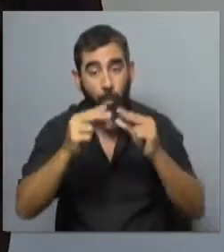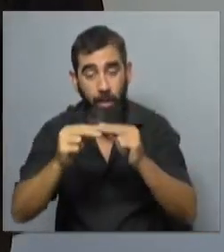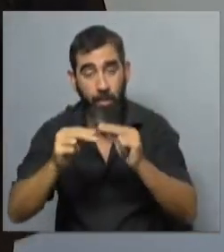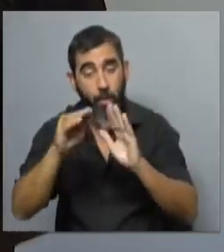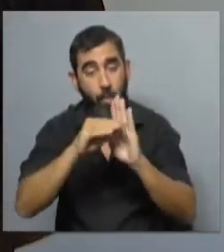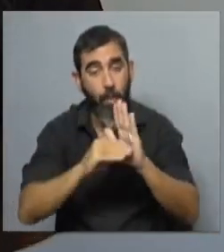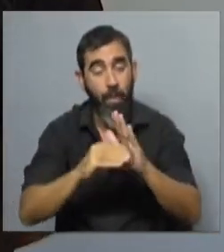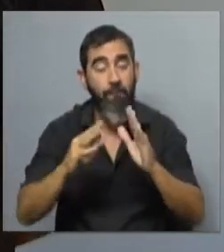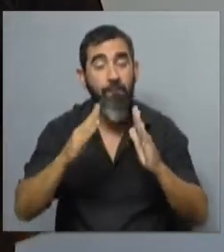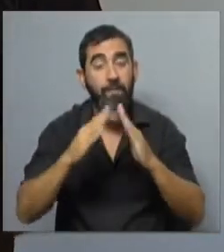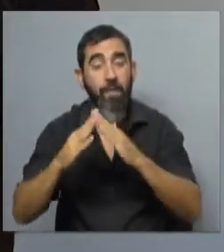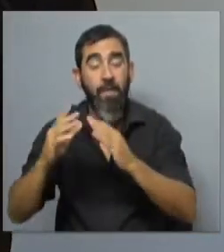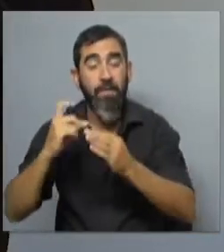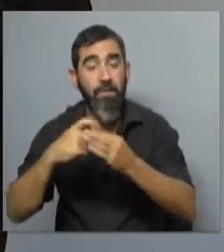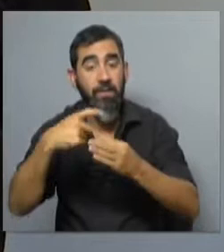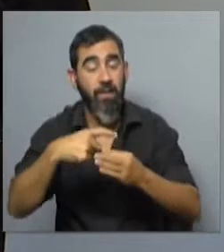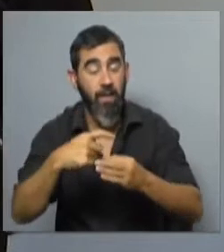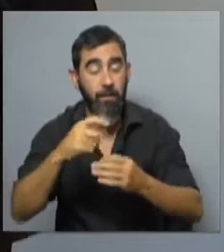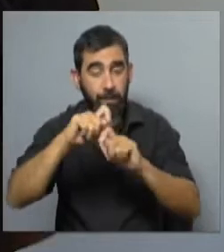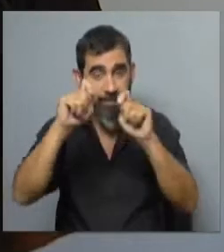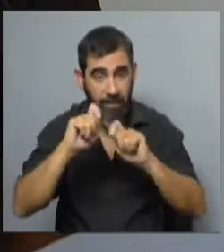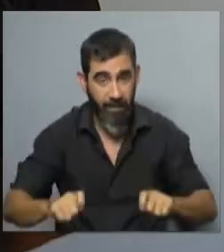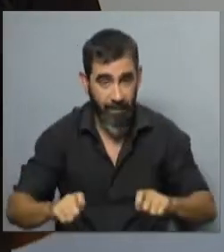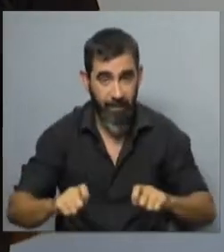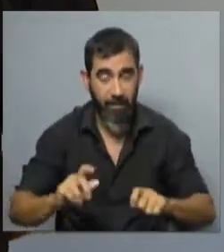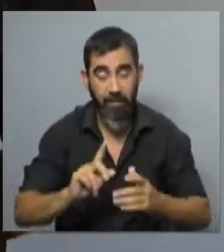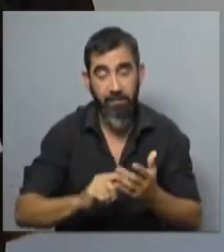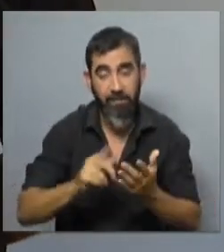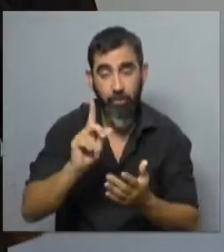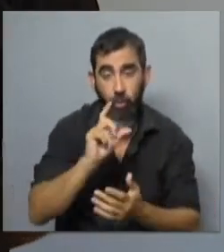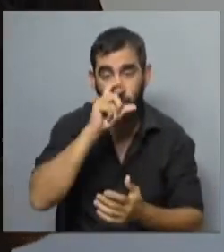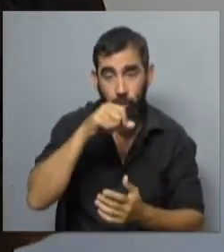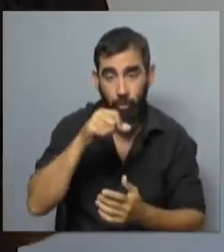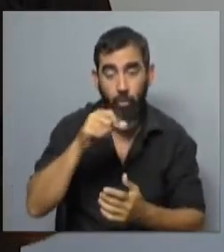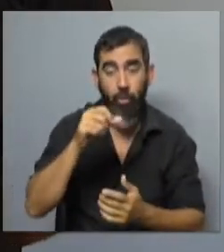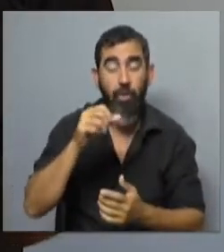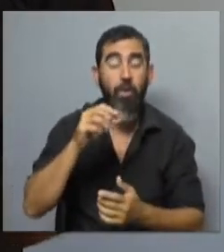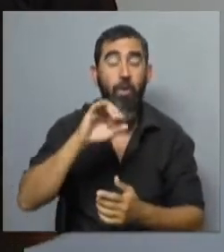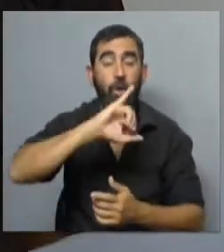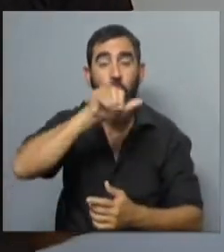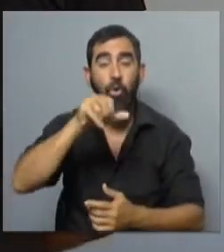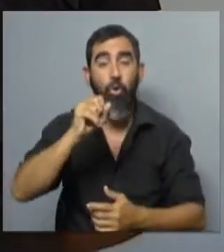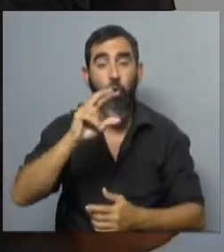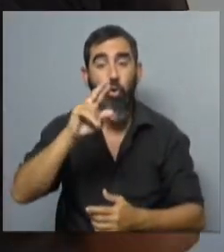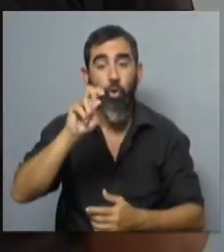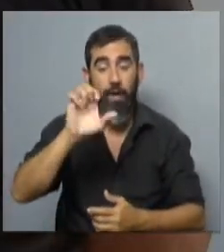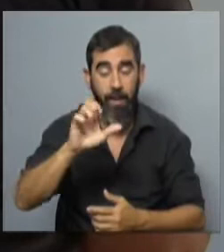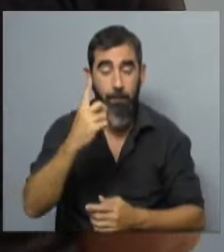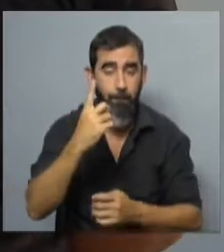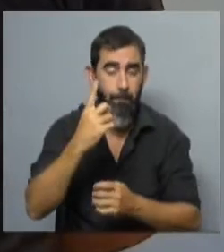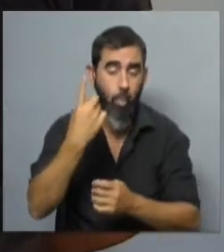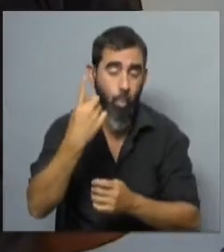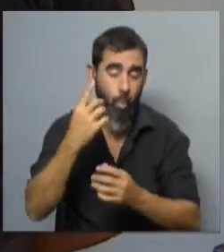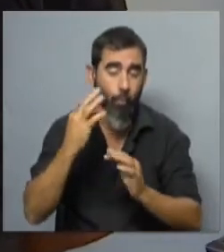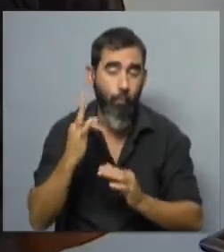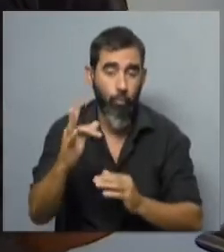en el centro de Montevideo para trabajadores sindicalizados. Y estamos con Jorge Díaz, uno de los futuros vecinos e integrantes de este